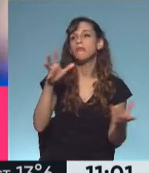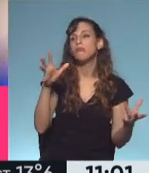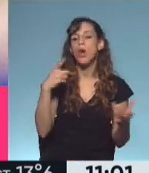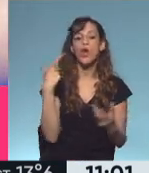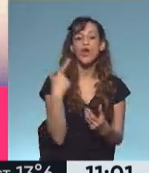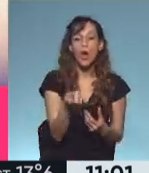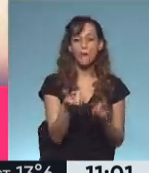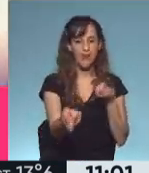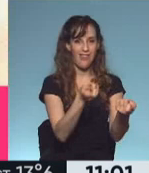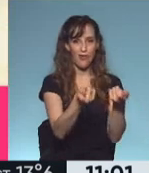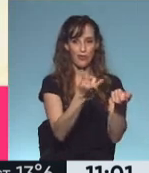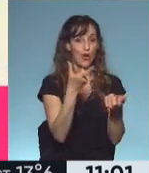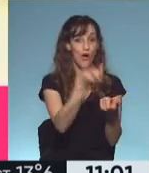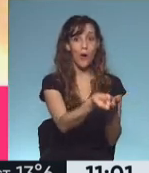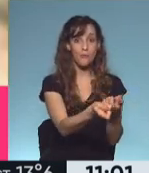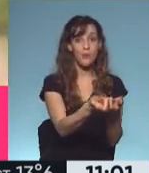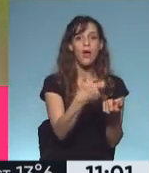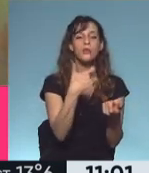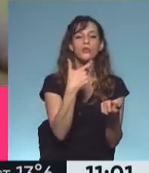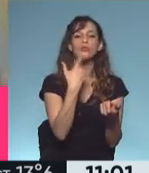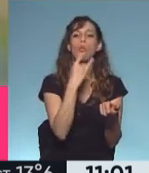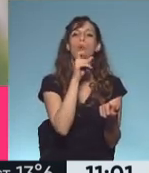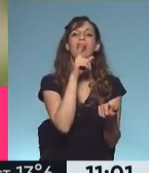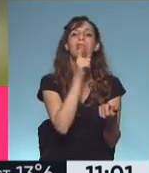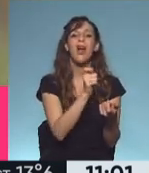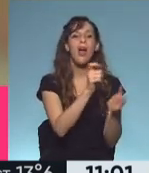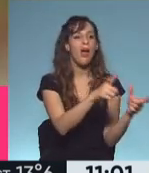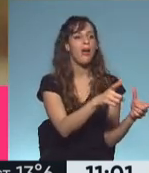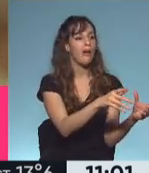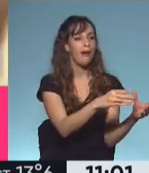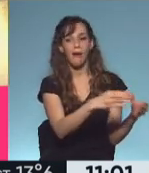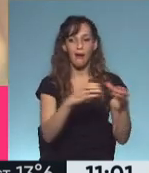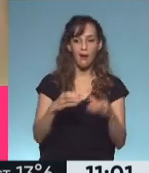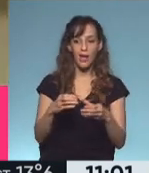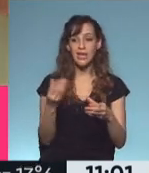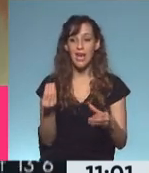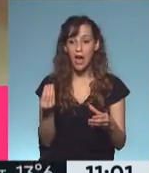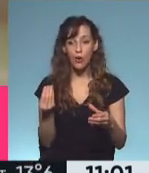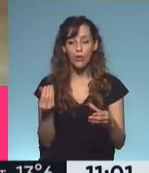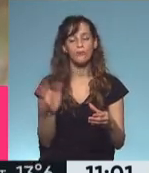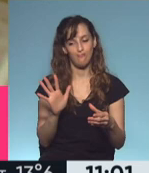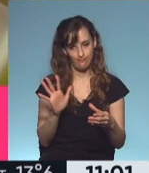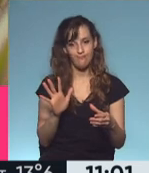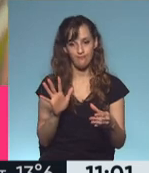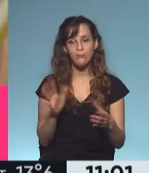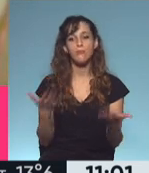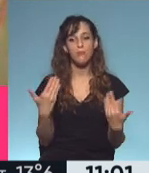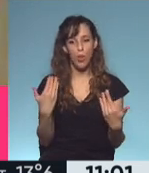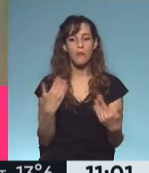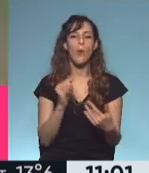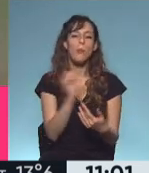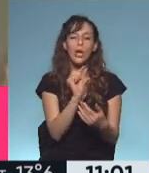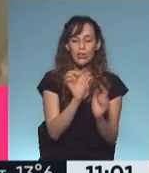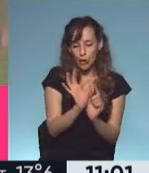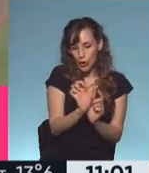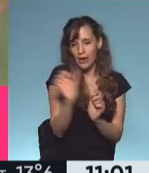que alguien nos regaló? También tienen eso de lindo que lo vamos a ver después en la segunda entrada, que podemos compartir suculentas desde un gajito, desde una